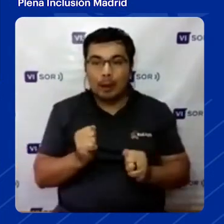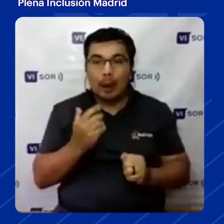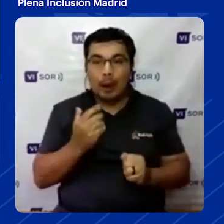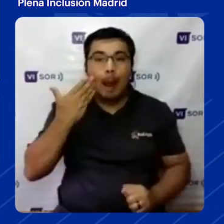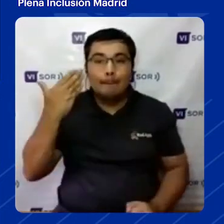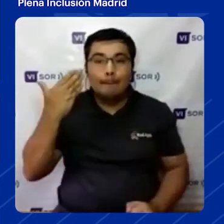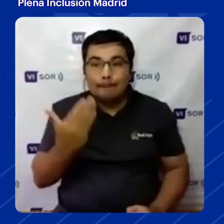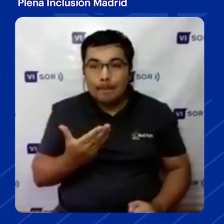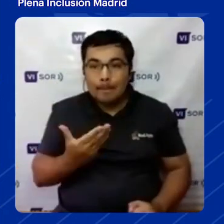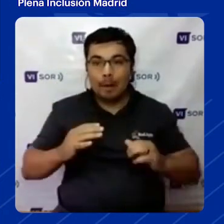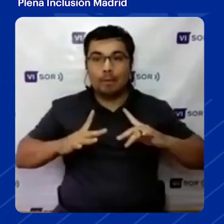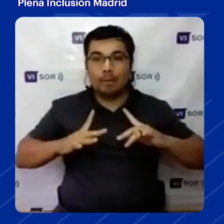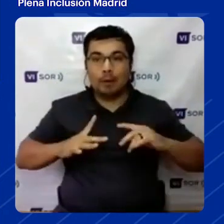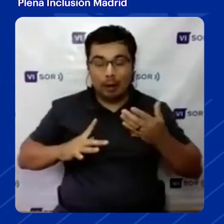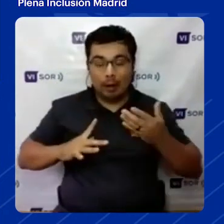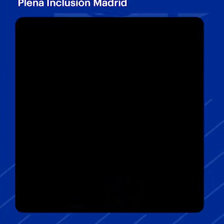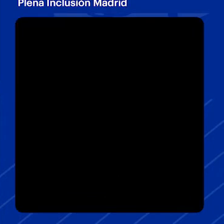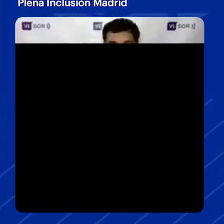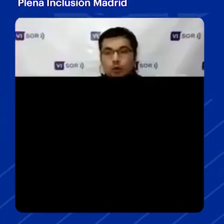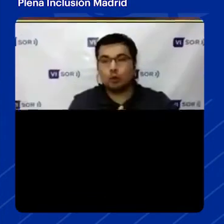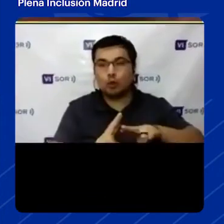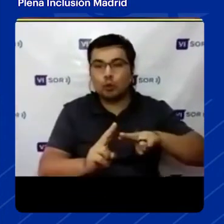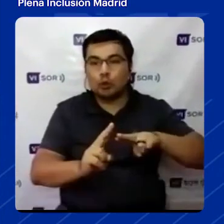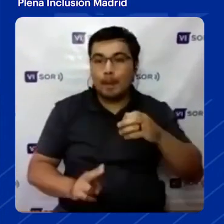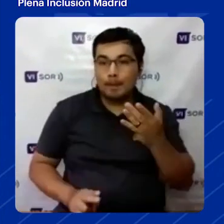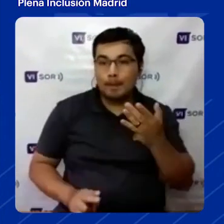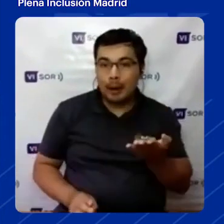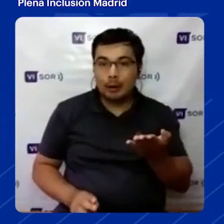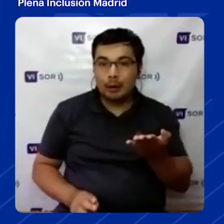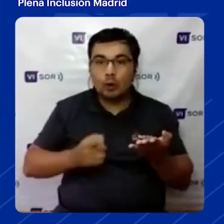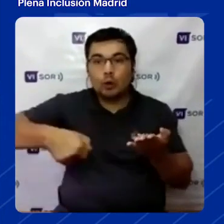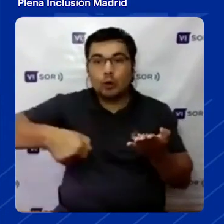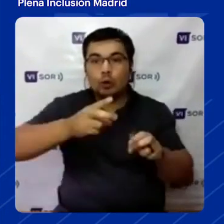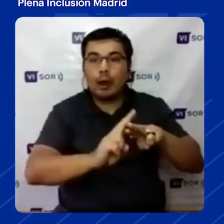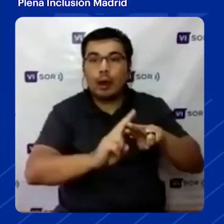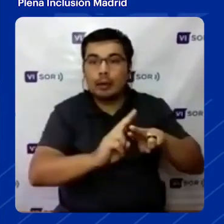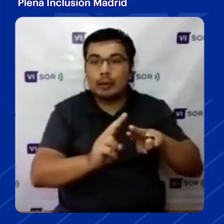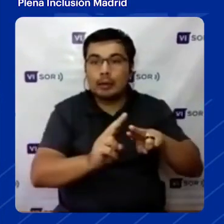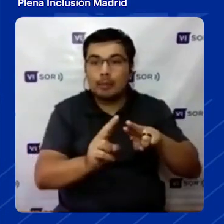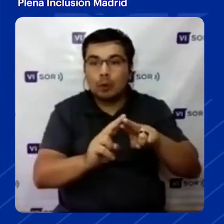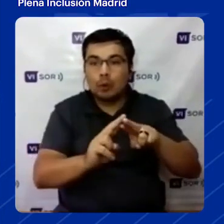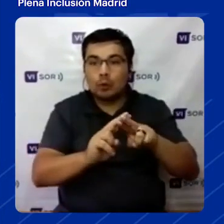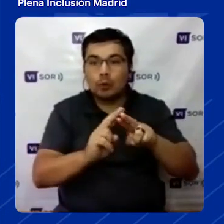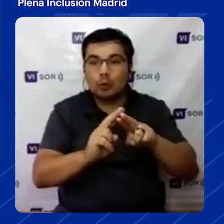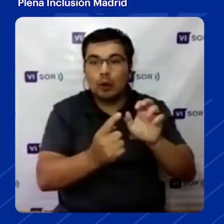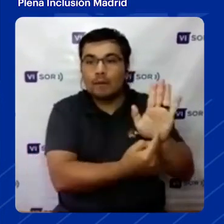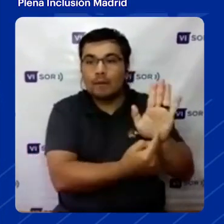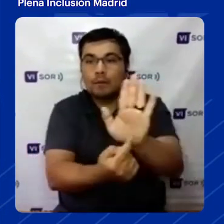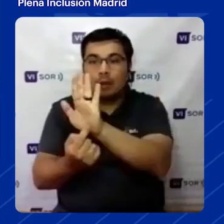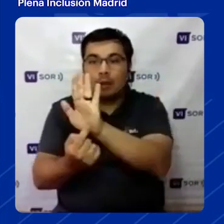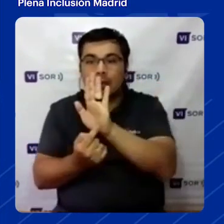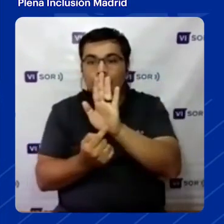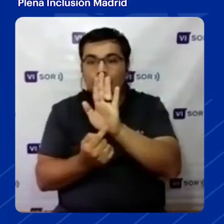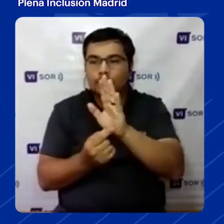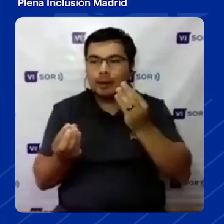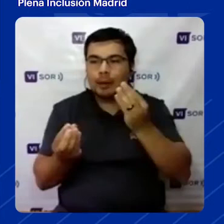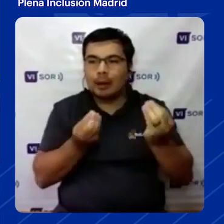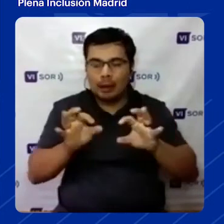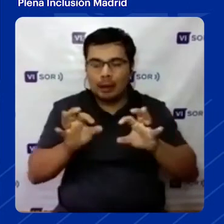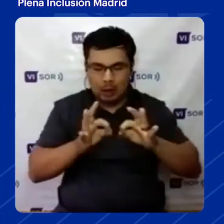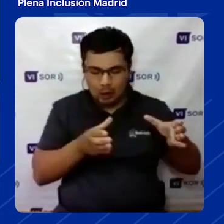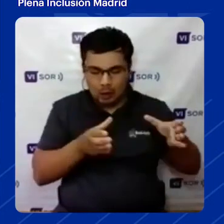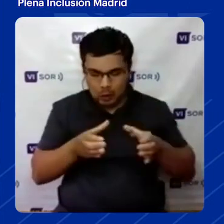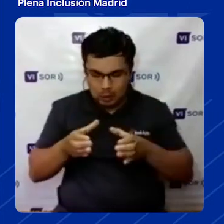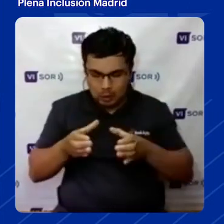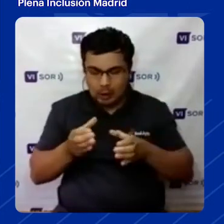esta solución. Y para ello, además, hacemos visible una cuestión, y es que desde las organizaciones de apoyo a personas con